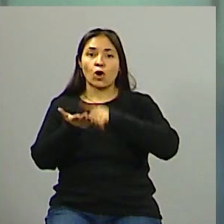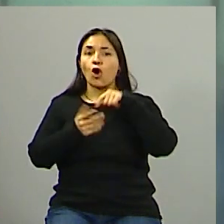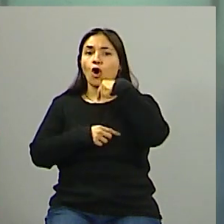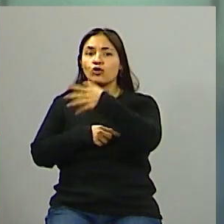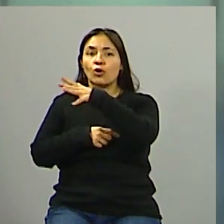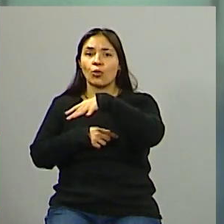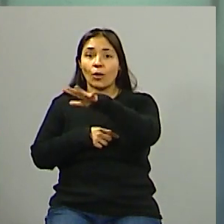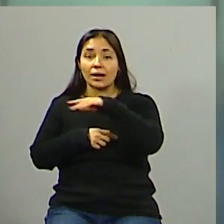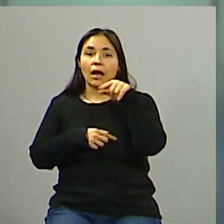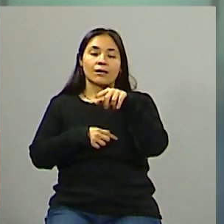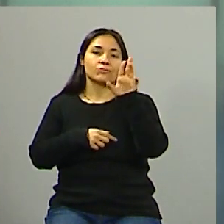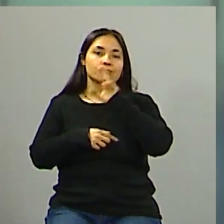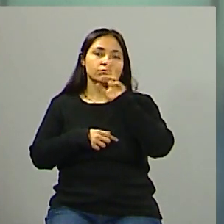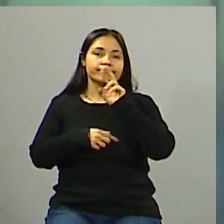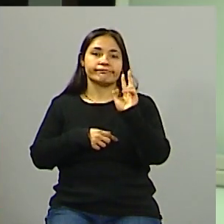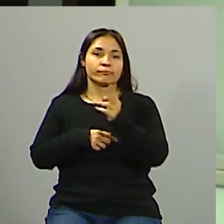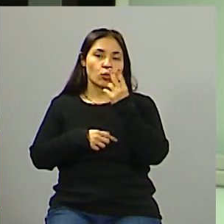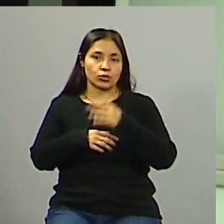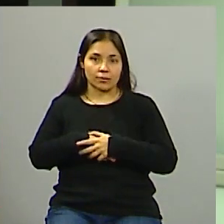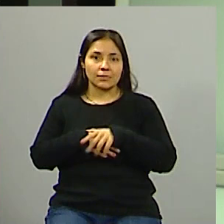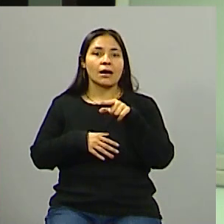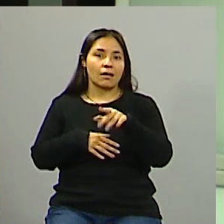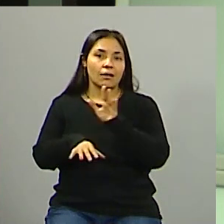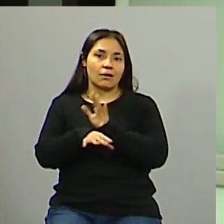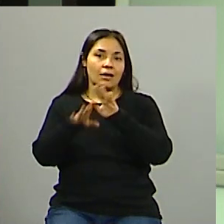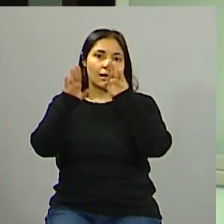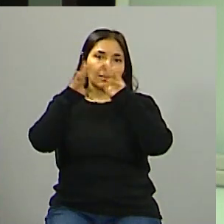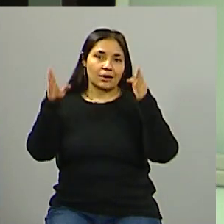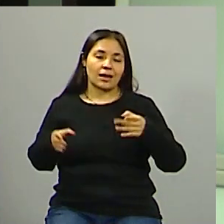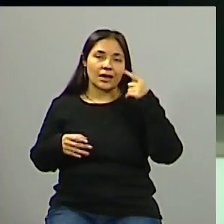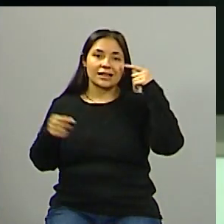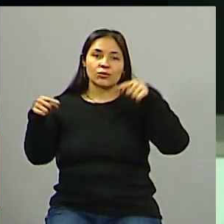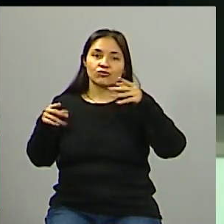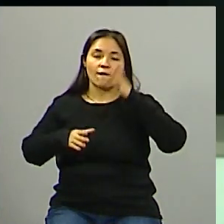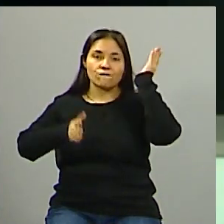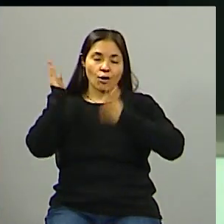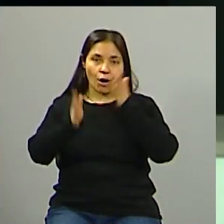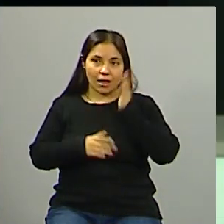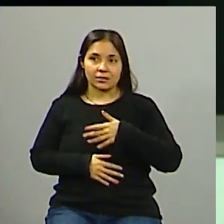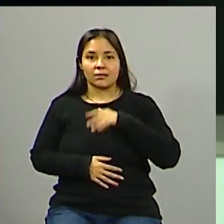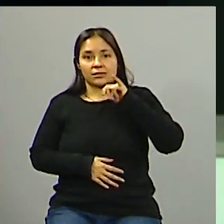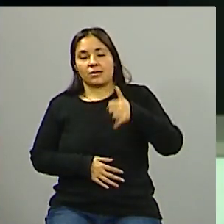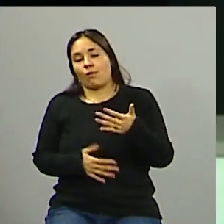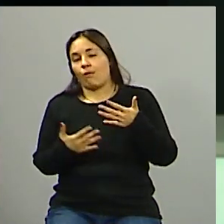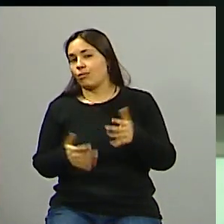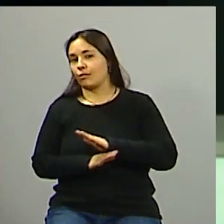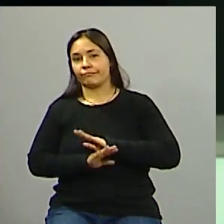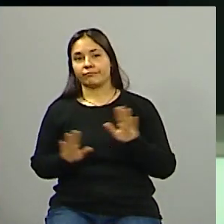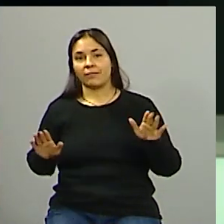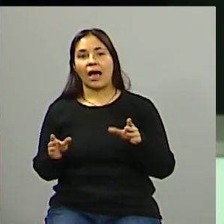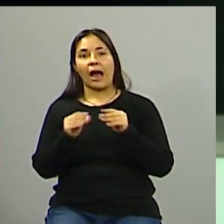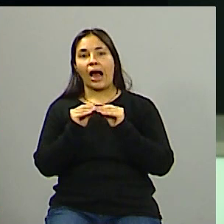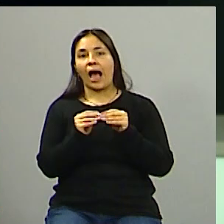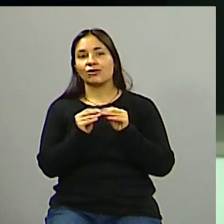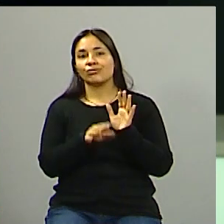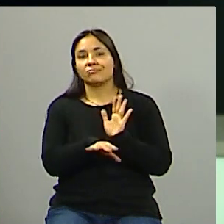alternativas, ahí la mujer muere. Eso se entiende que es violencia institucional, ¿no? Por supuesto. Estamos incluso hablando ya de un caso